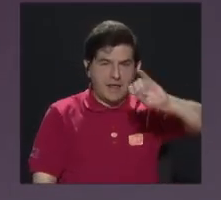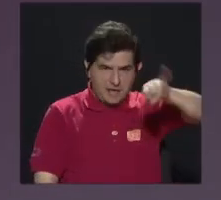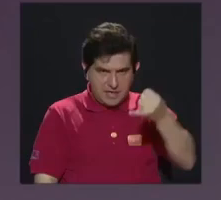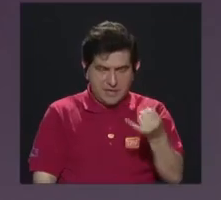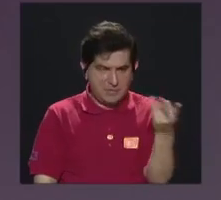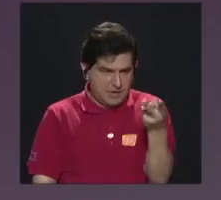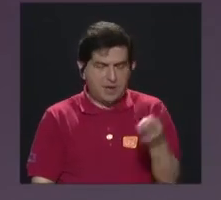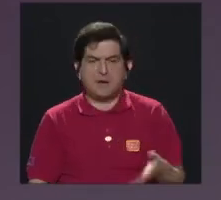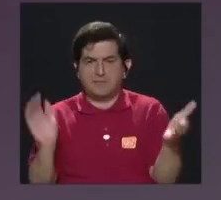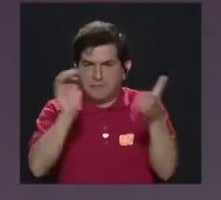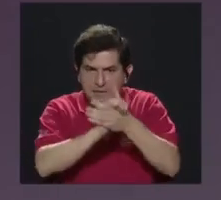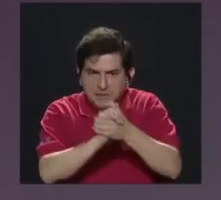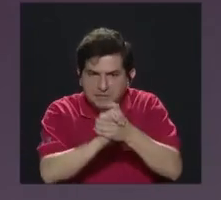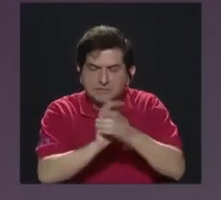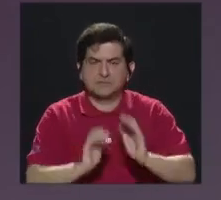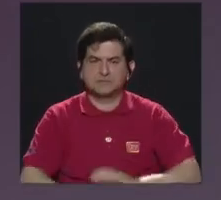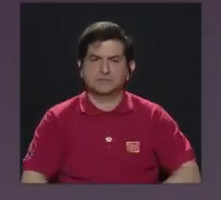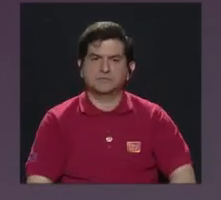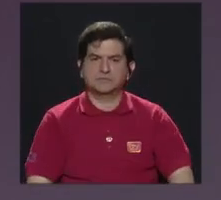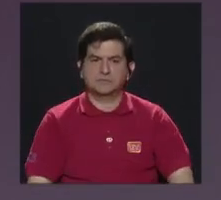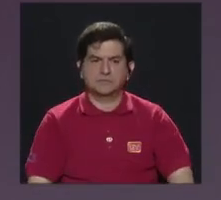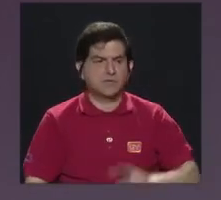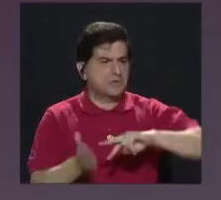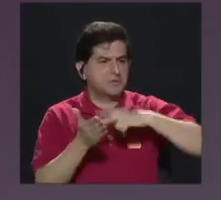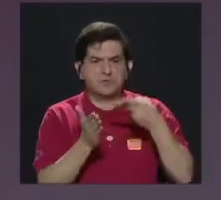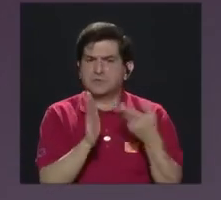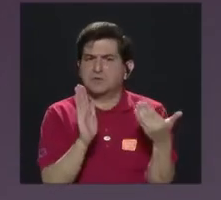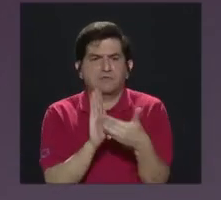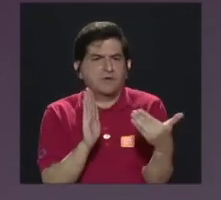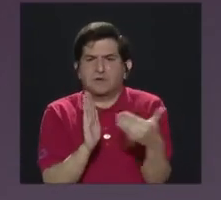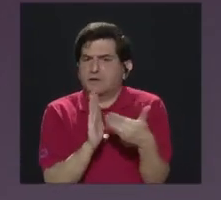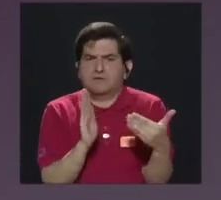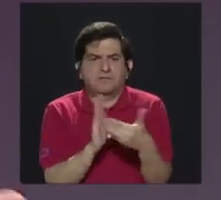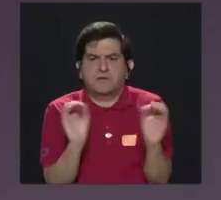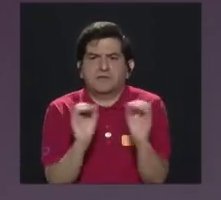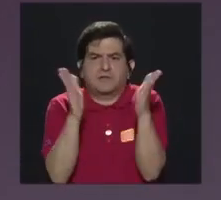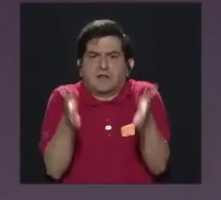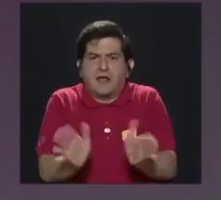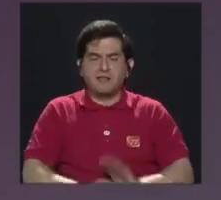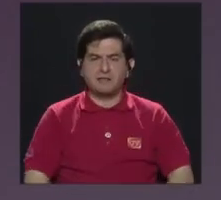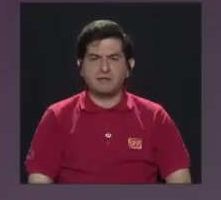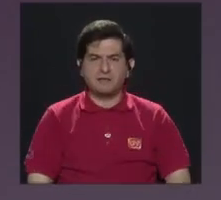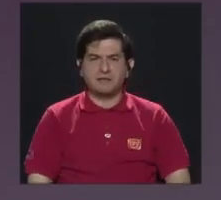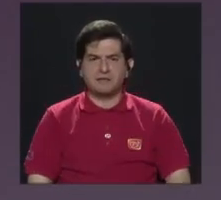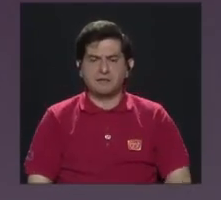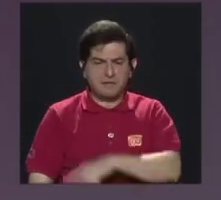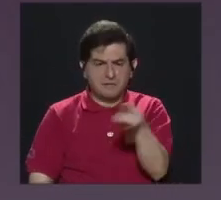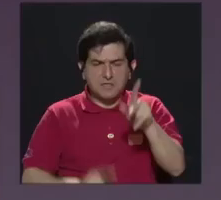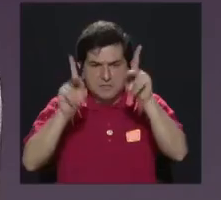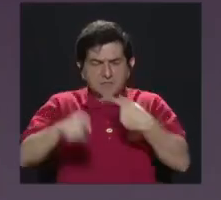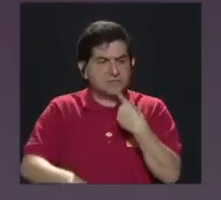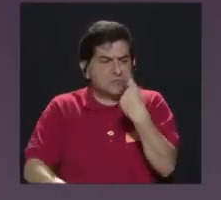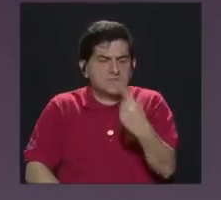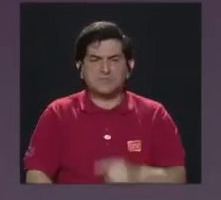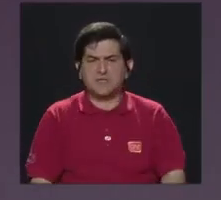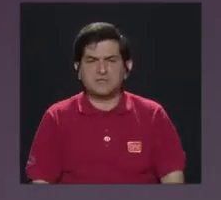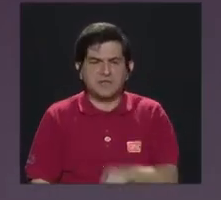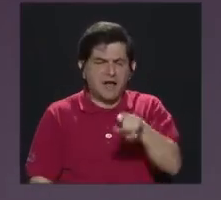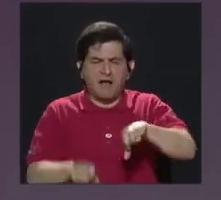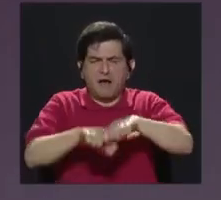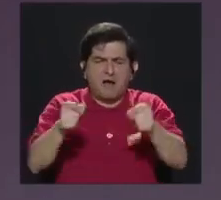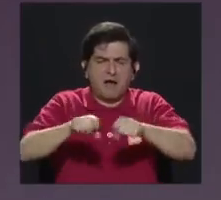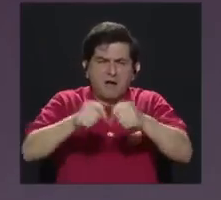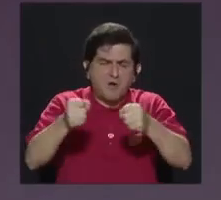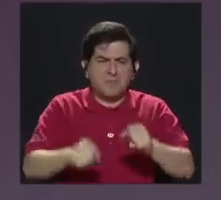eso no le está haciendo nada a nadie, y pues a ninguna de estas personas que está diciendo que se están